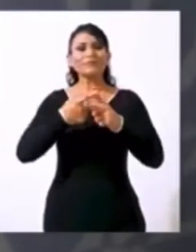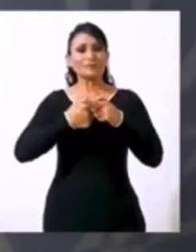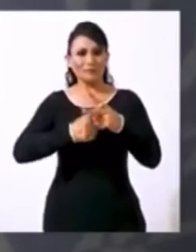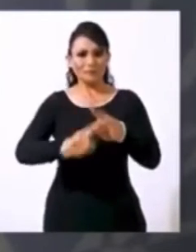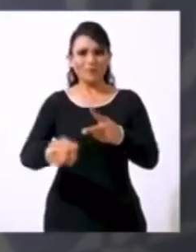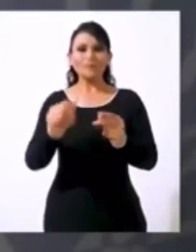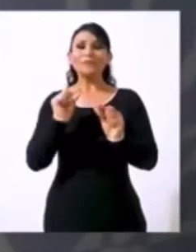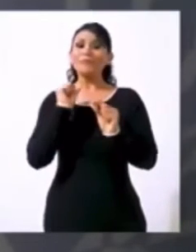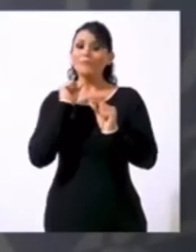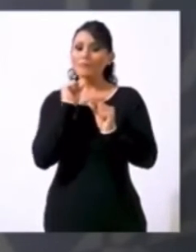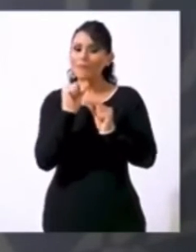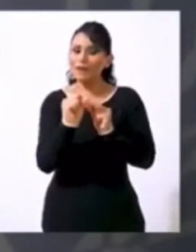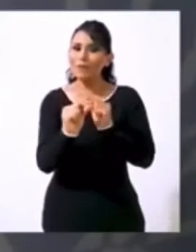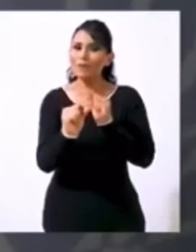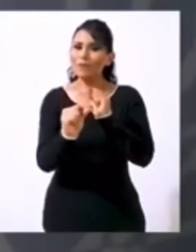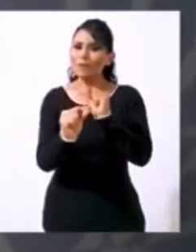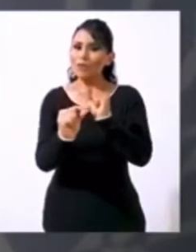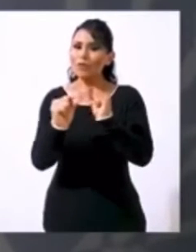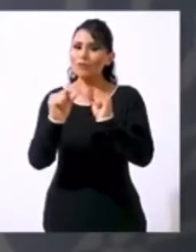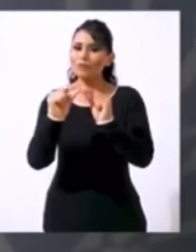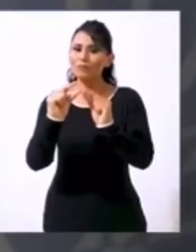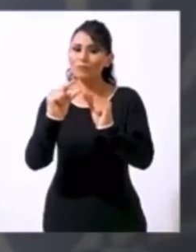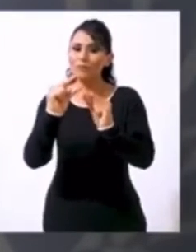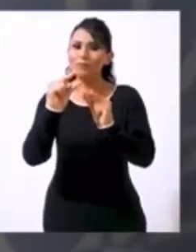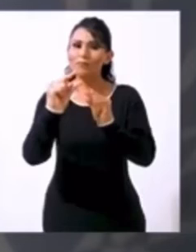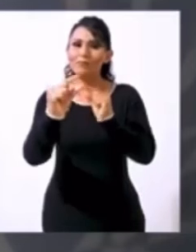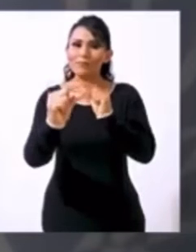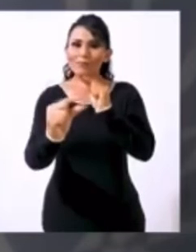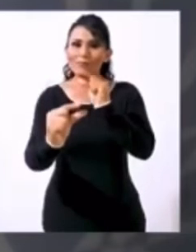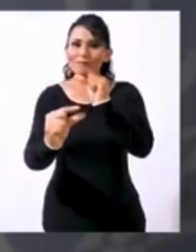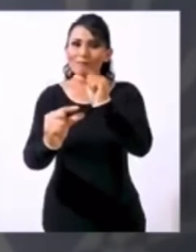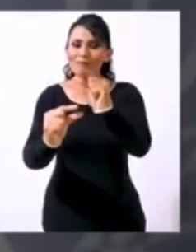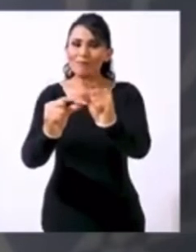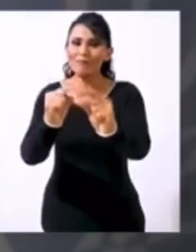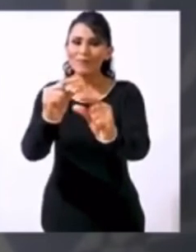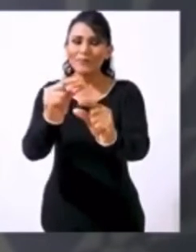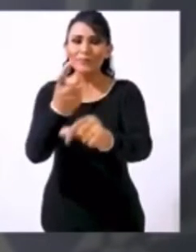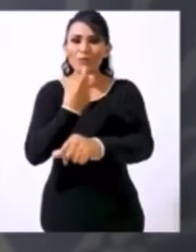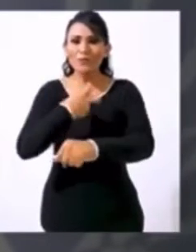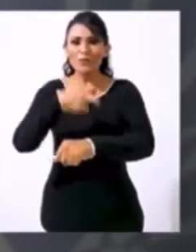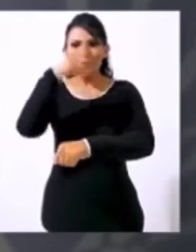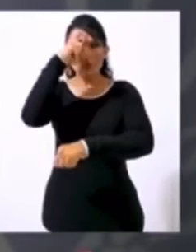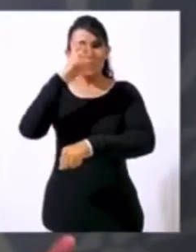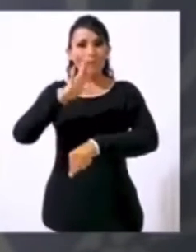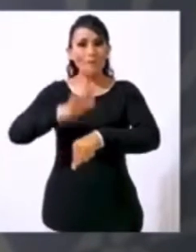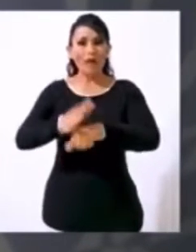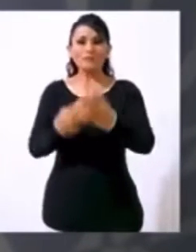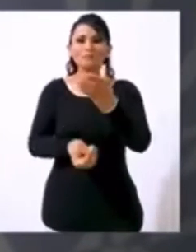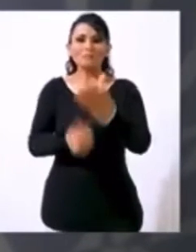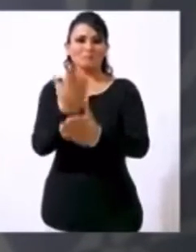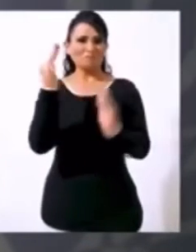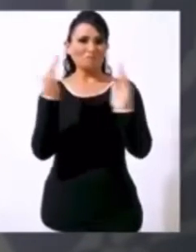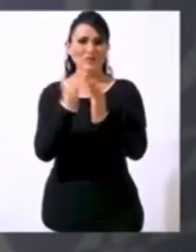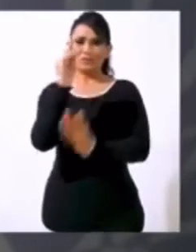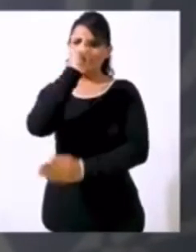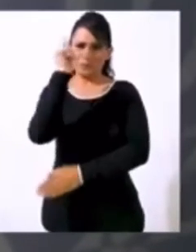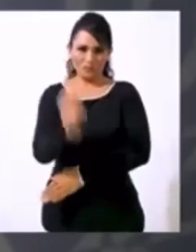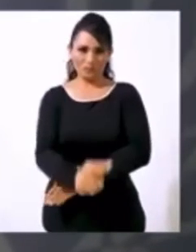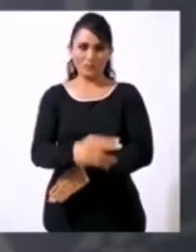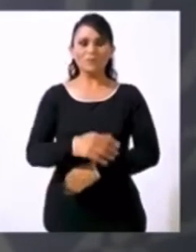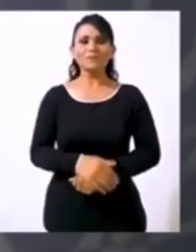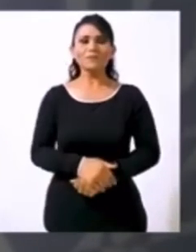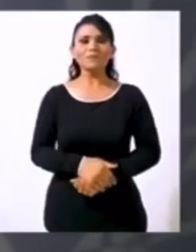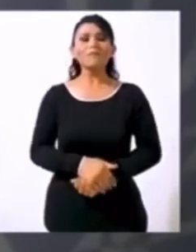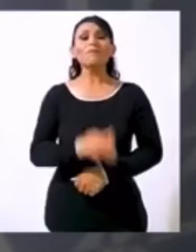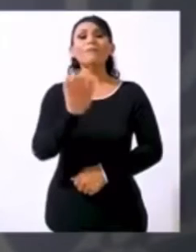progresiva, endureciéndola conforme sea necesario. Les pido a los presidentes